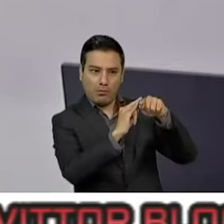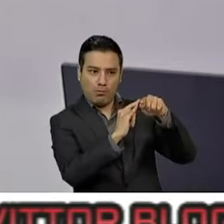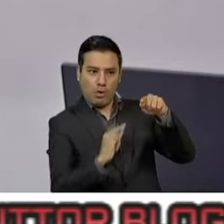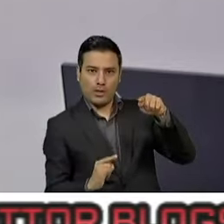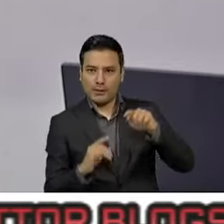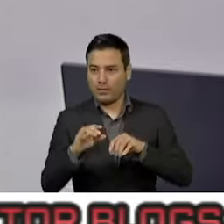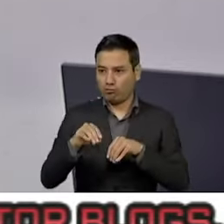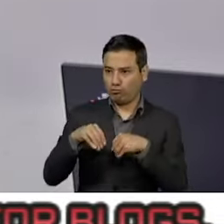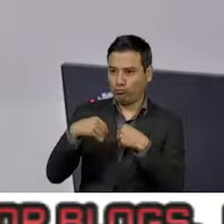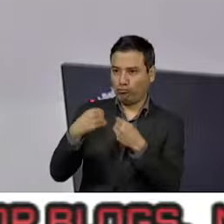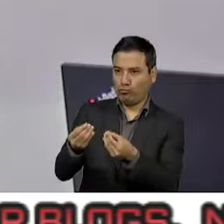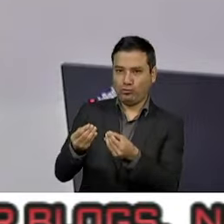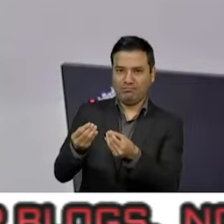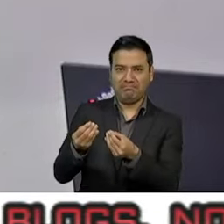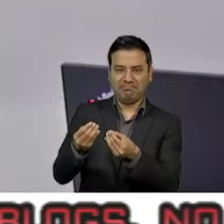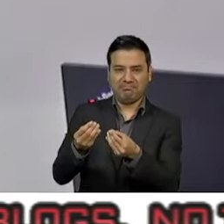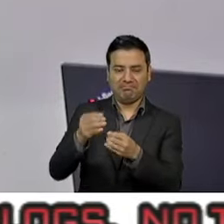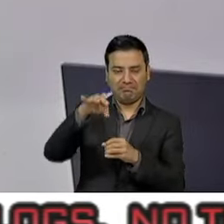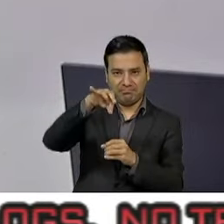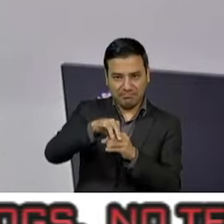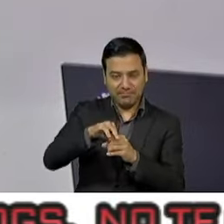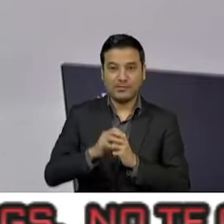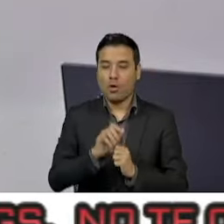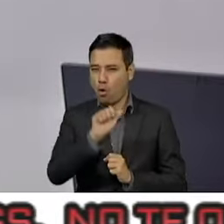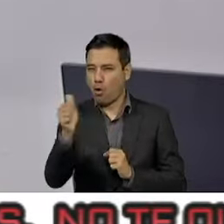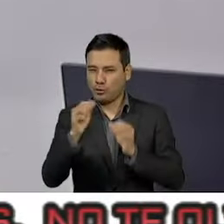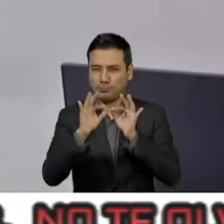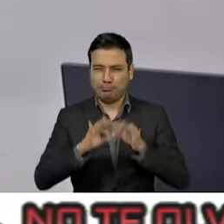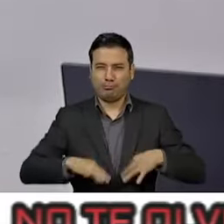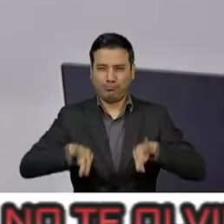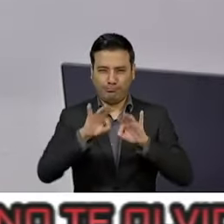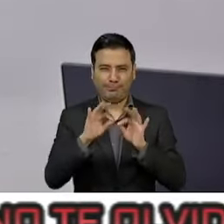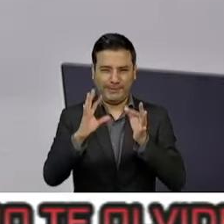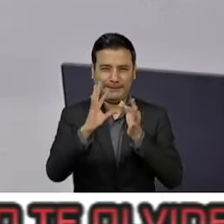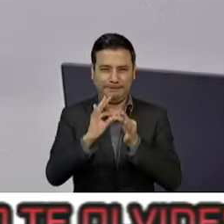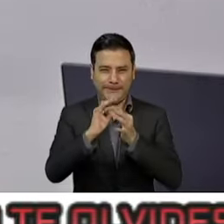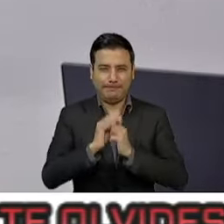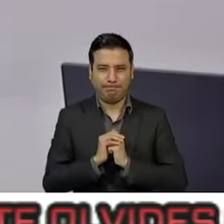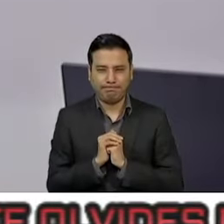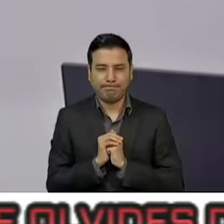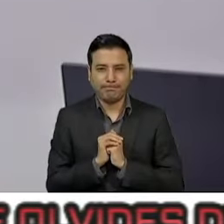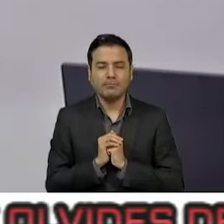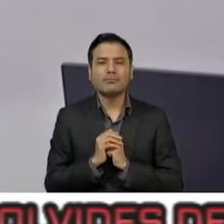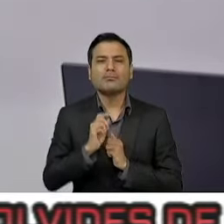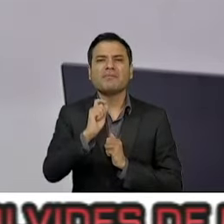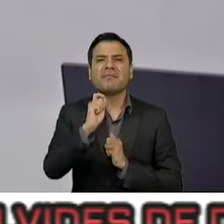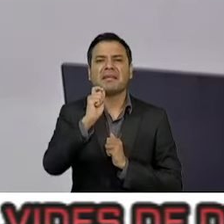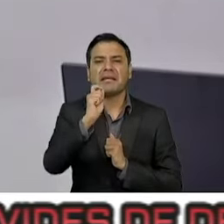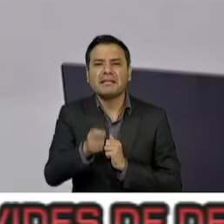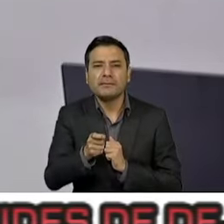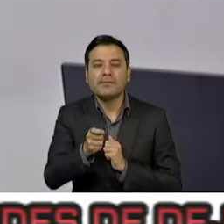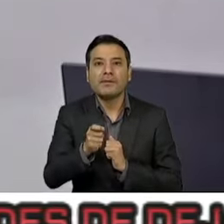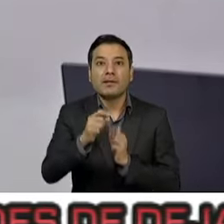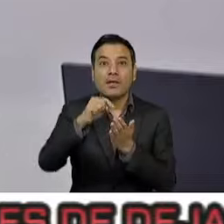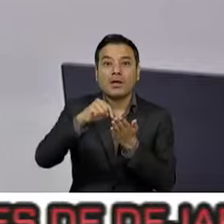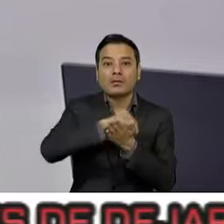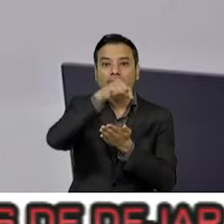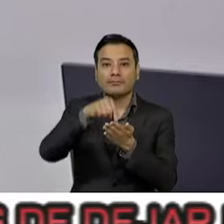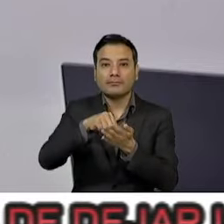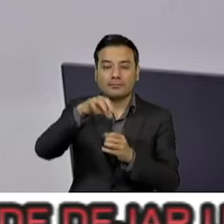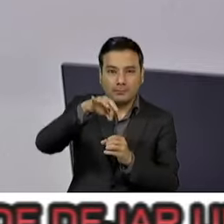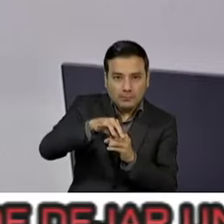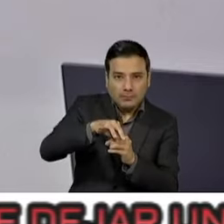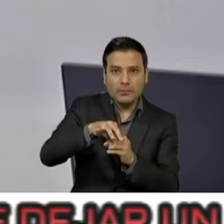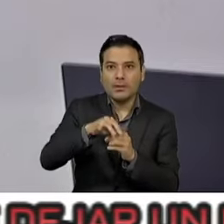electoral. Otro dato relevante que es importante observar a través del tiempo es el de la cantidad de casillas y funcionarios de